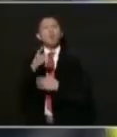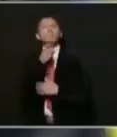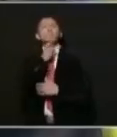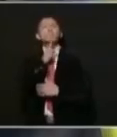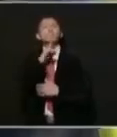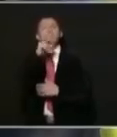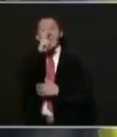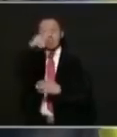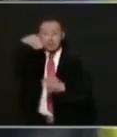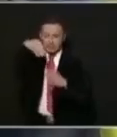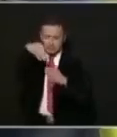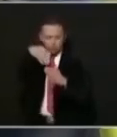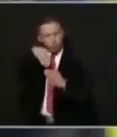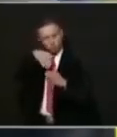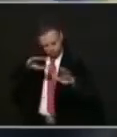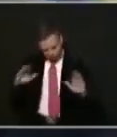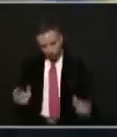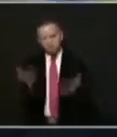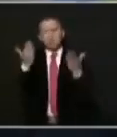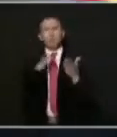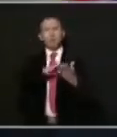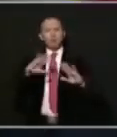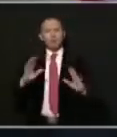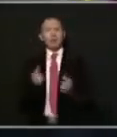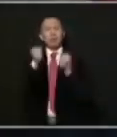en 1938.